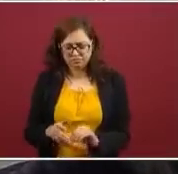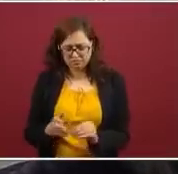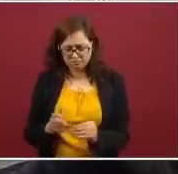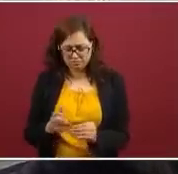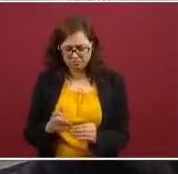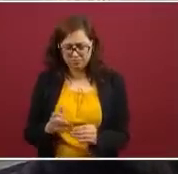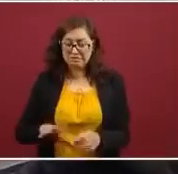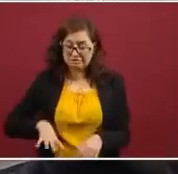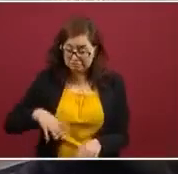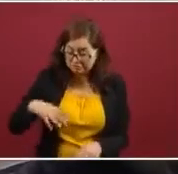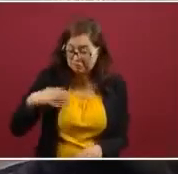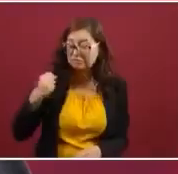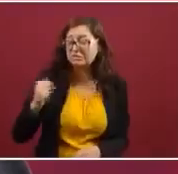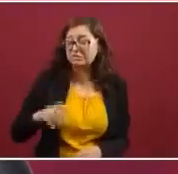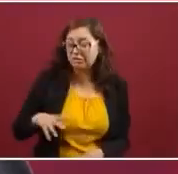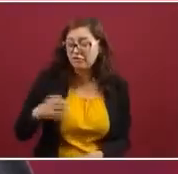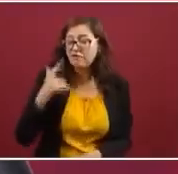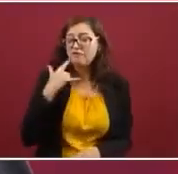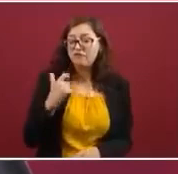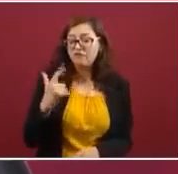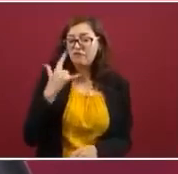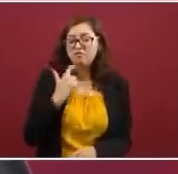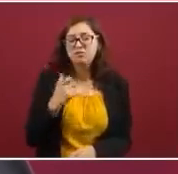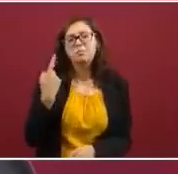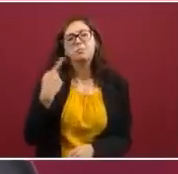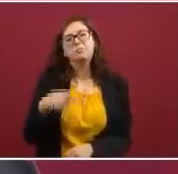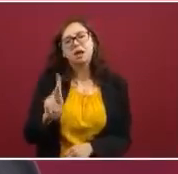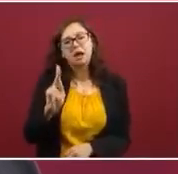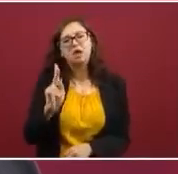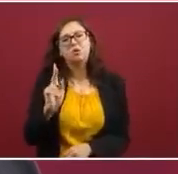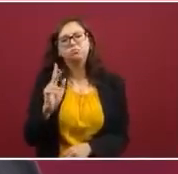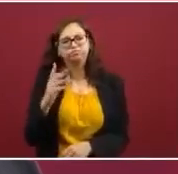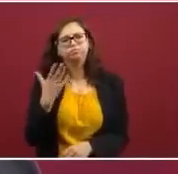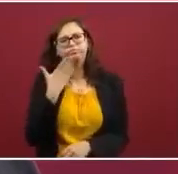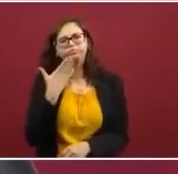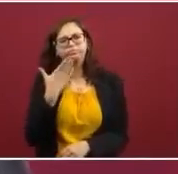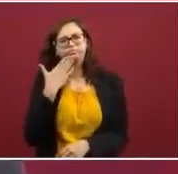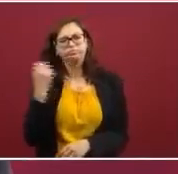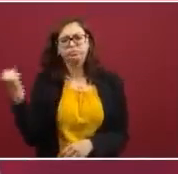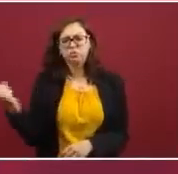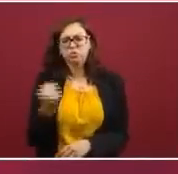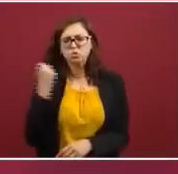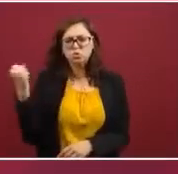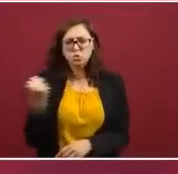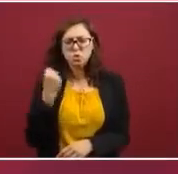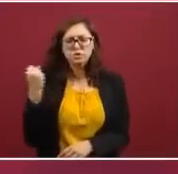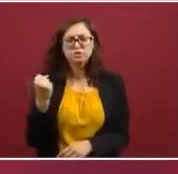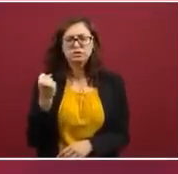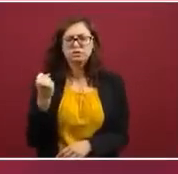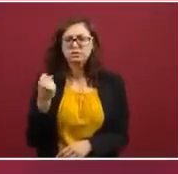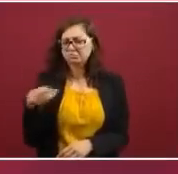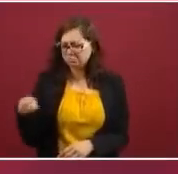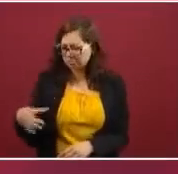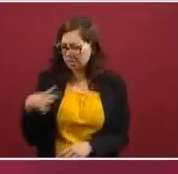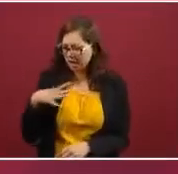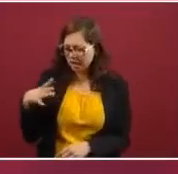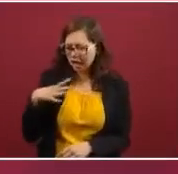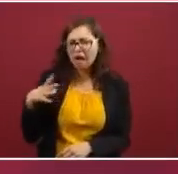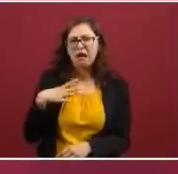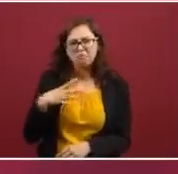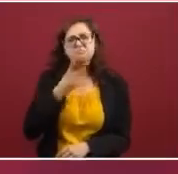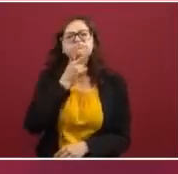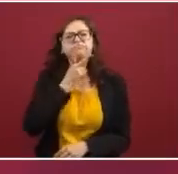costando, pero hemos tenido suerte de que hay petróleo.